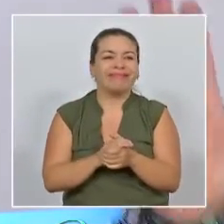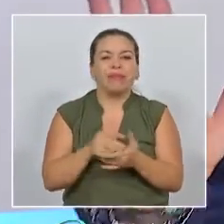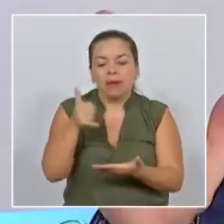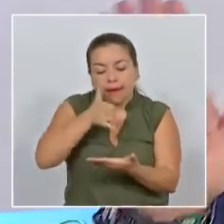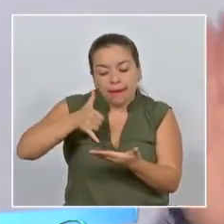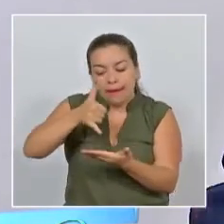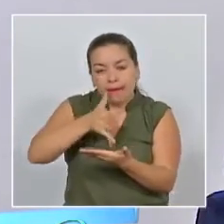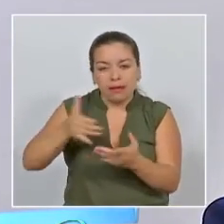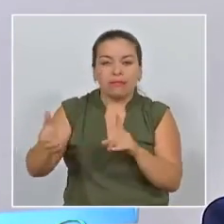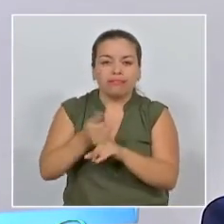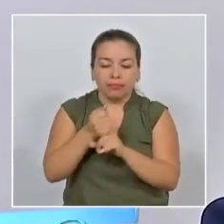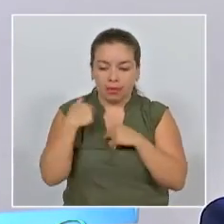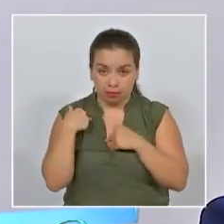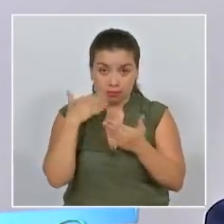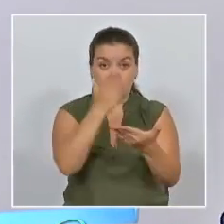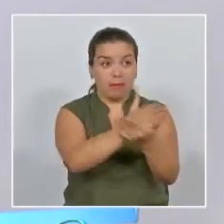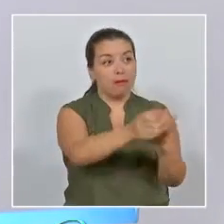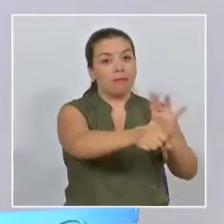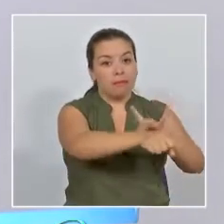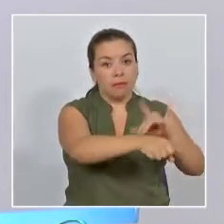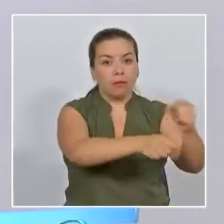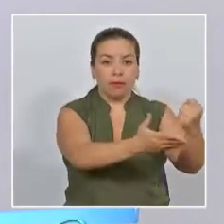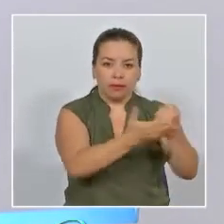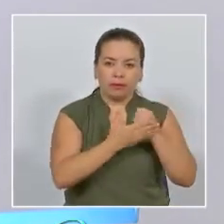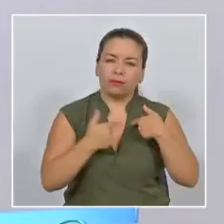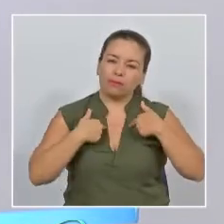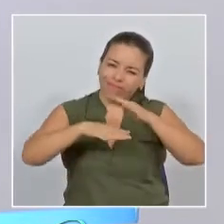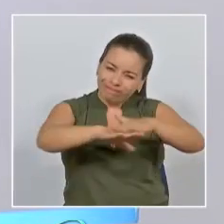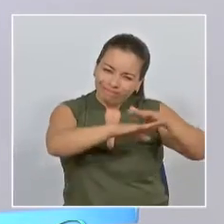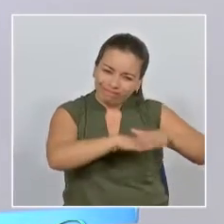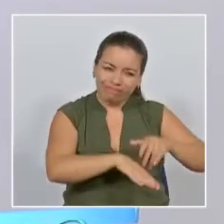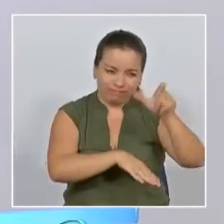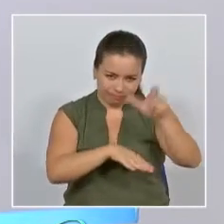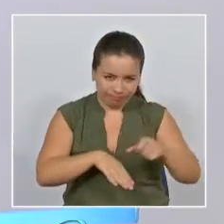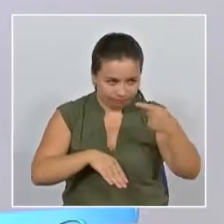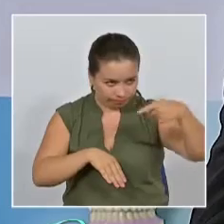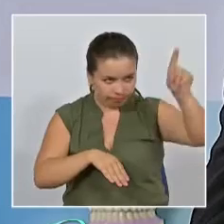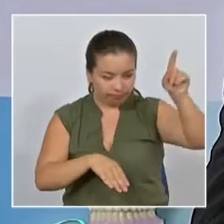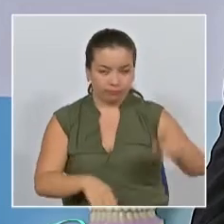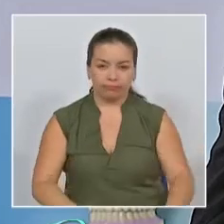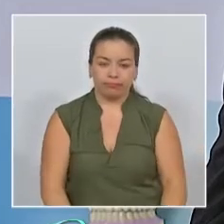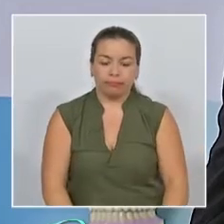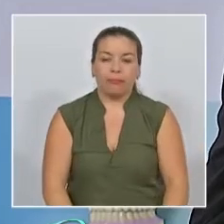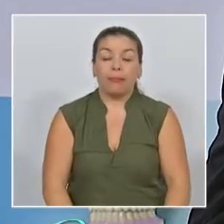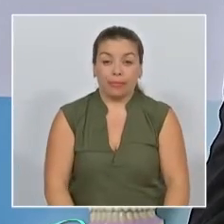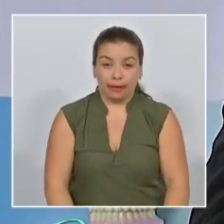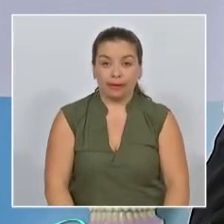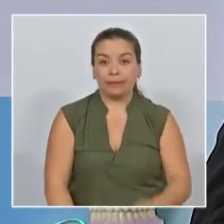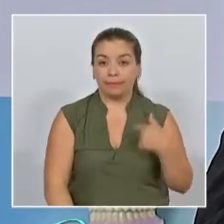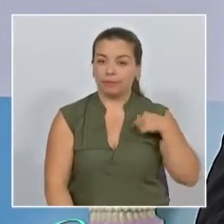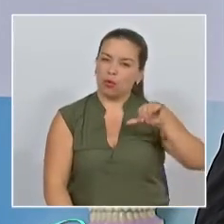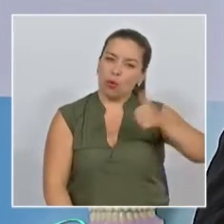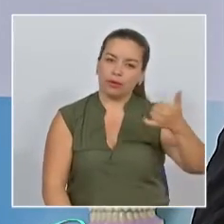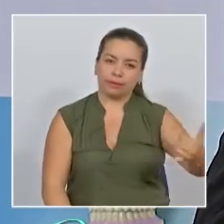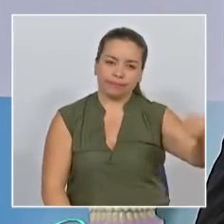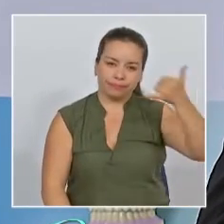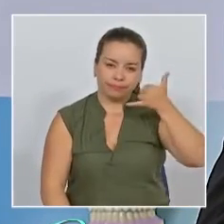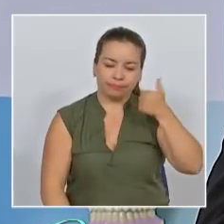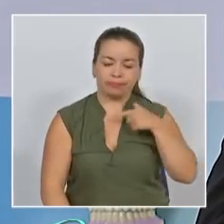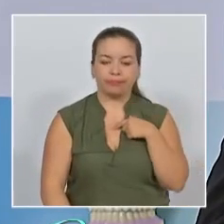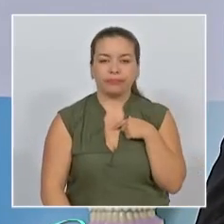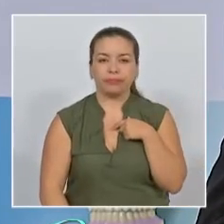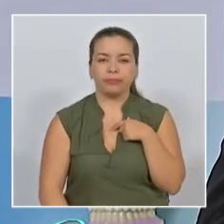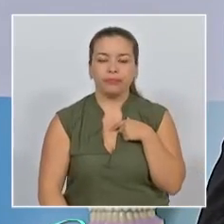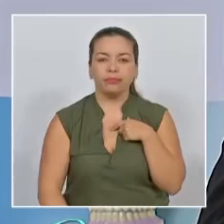laboratorio, la consulta médica, y a eso invito yo a esa pariente. Otra llamada, línea gratis